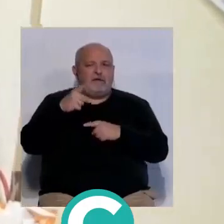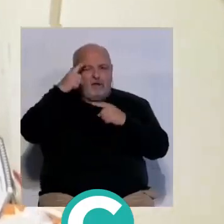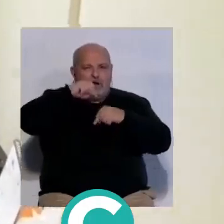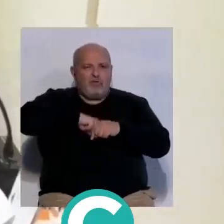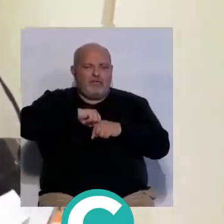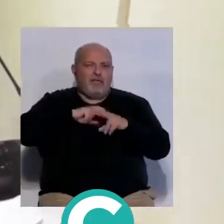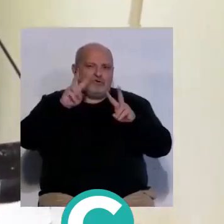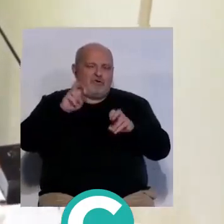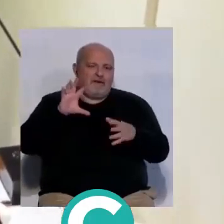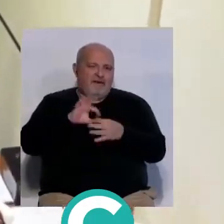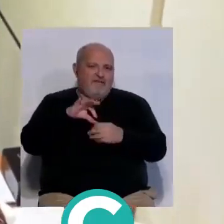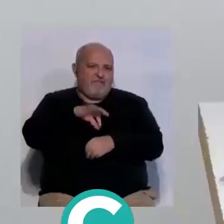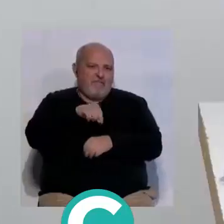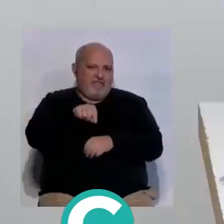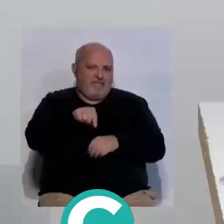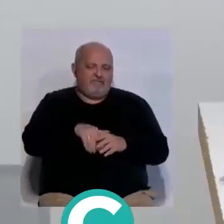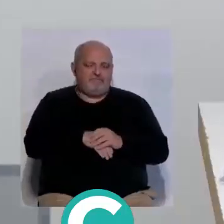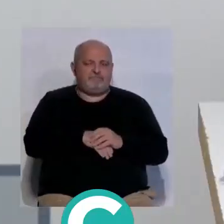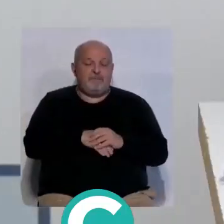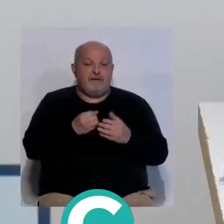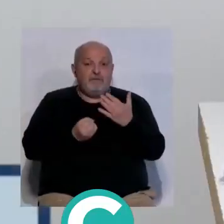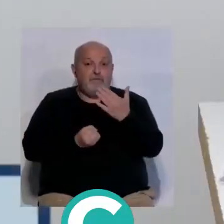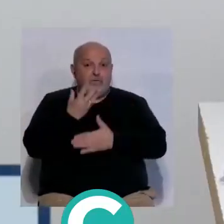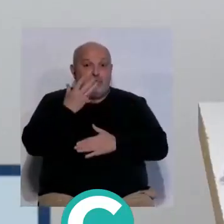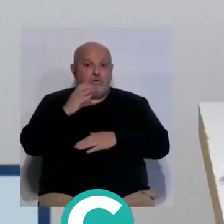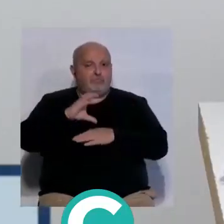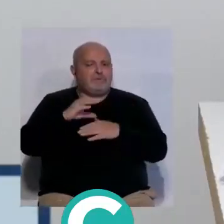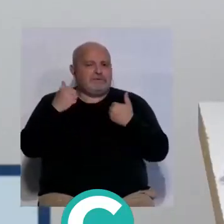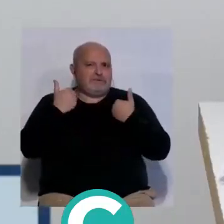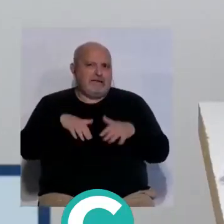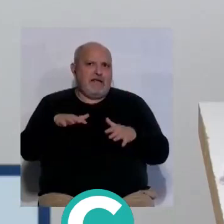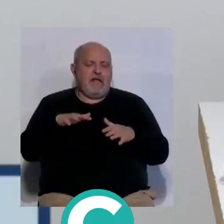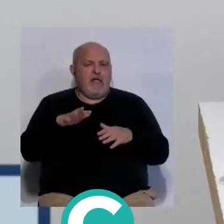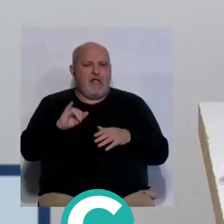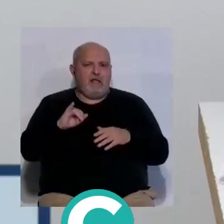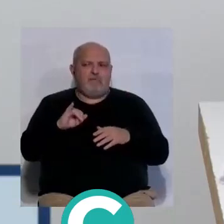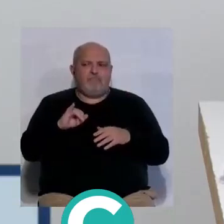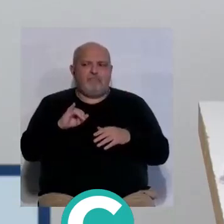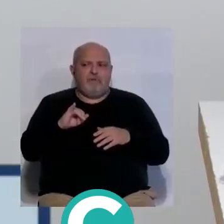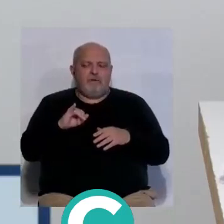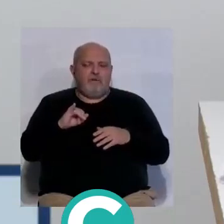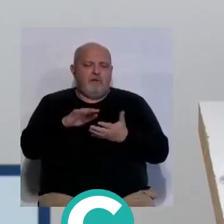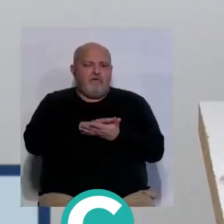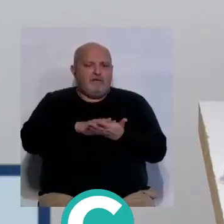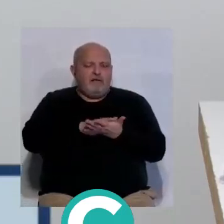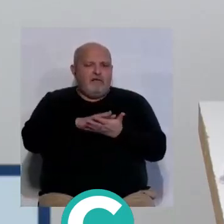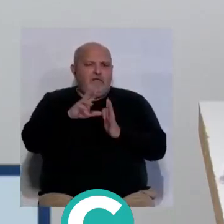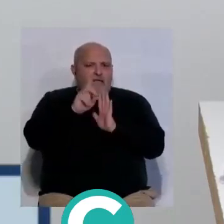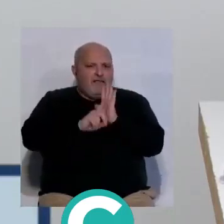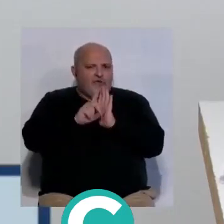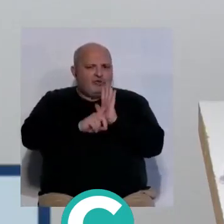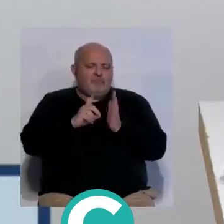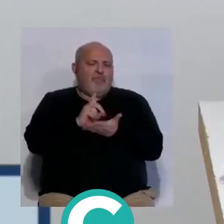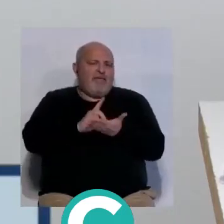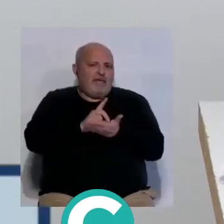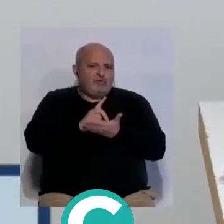conciencia sobre la enfermedad. Una vez que ponemos en marcha la consulta, ya podemos disponer de bases de datos para